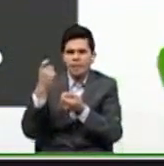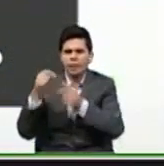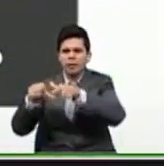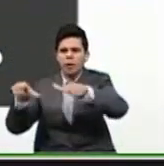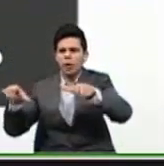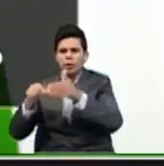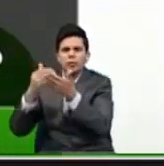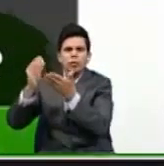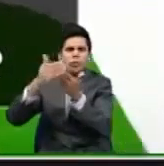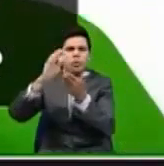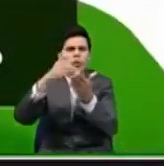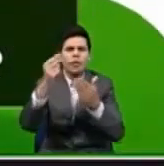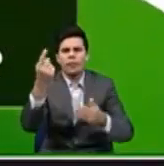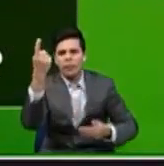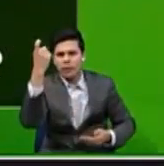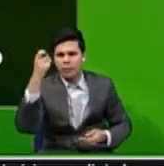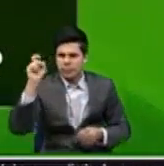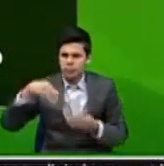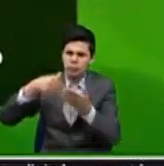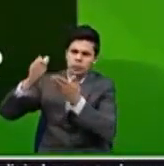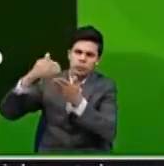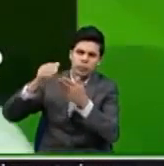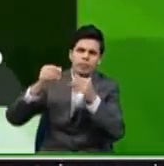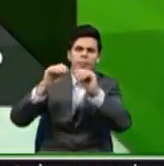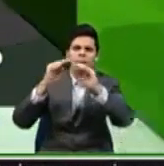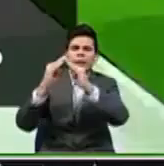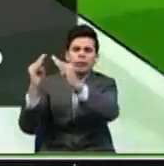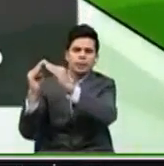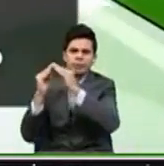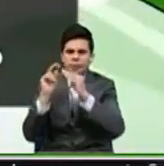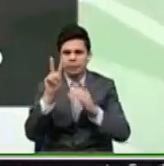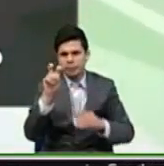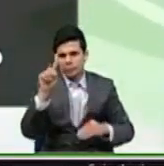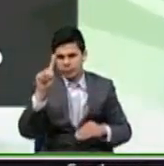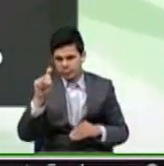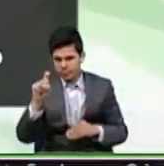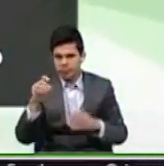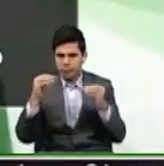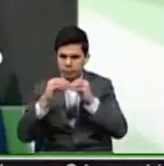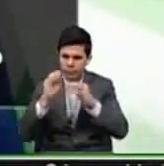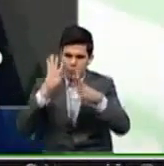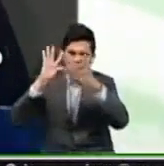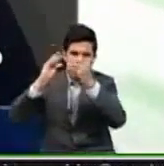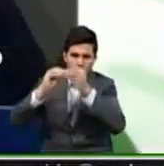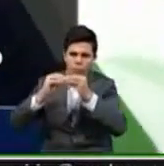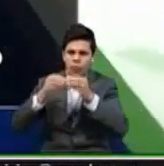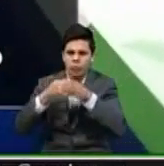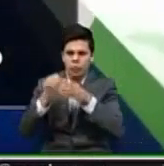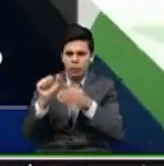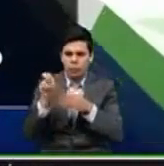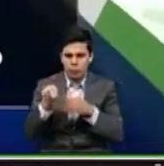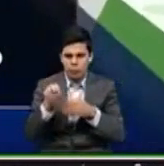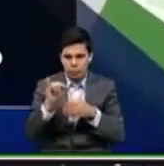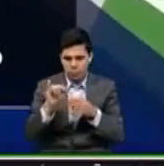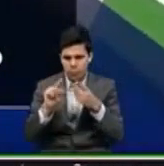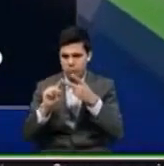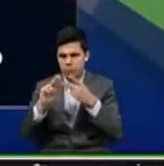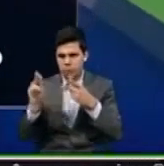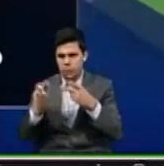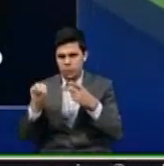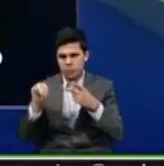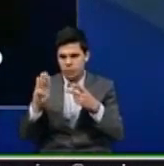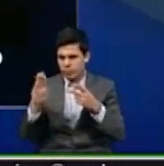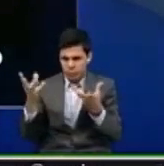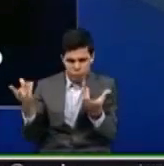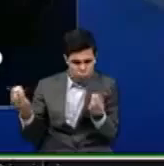gestión predial. Deben comprar 76 predios, deben armonizar el trabajo entre la ANI y la ZMB y